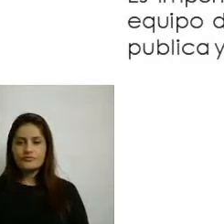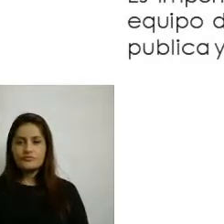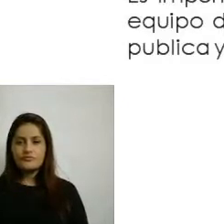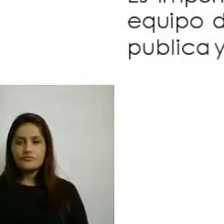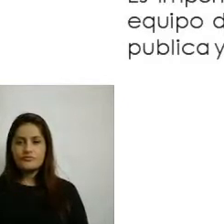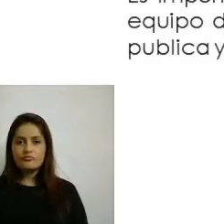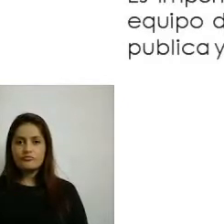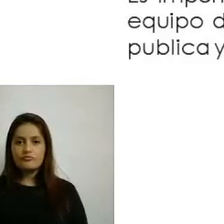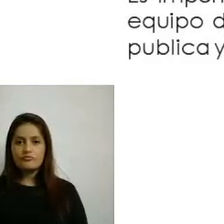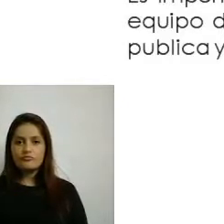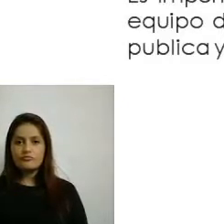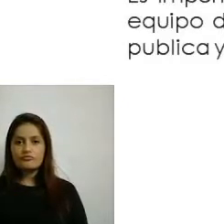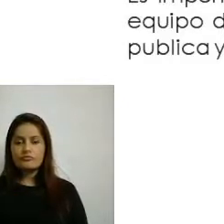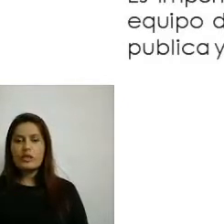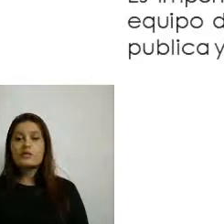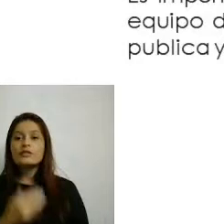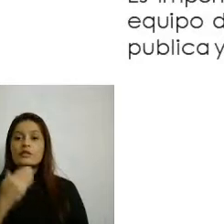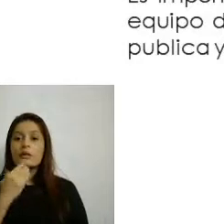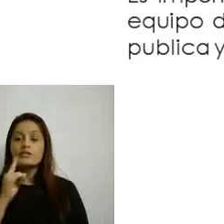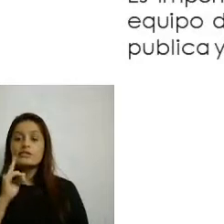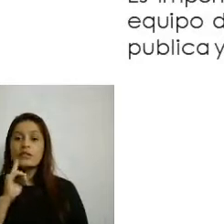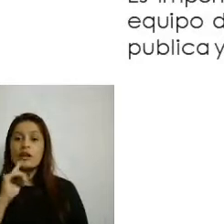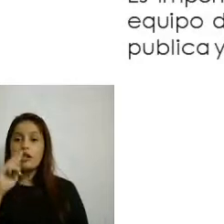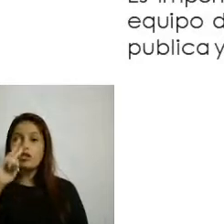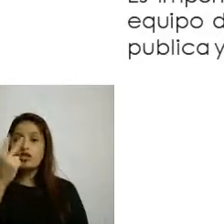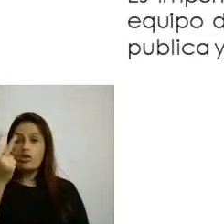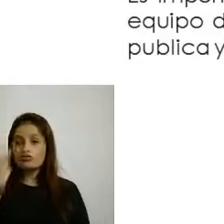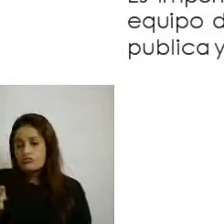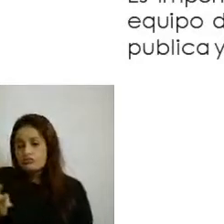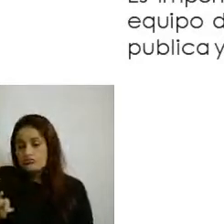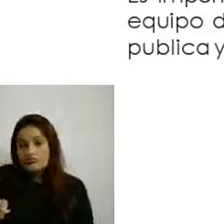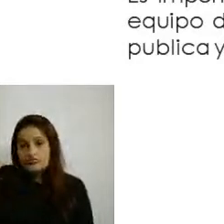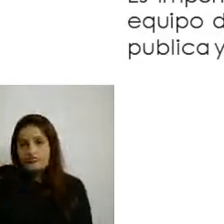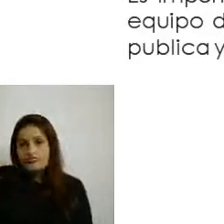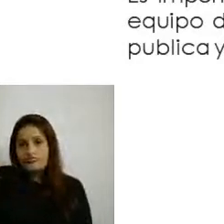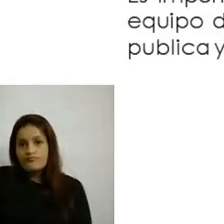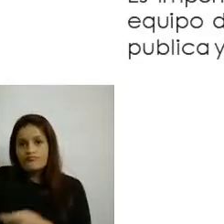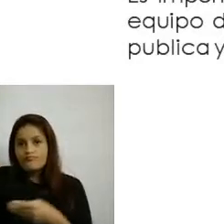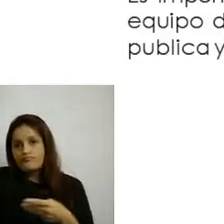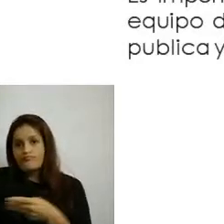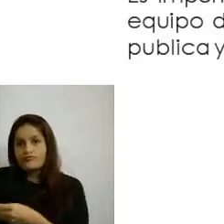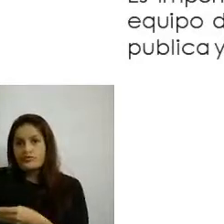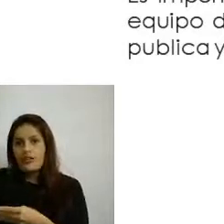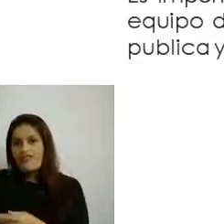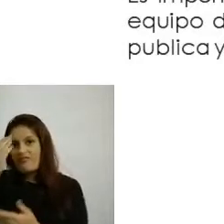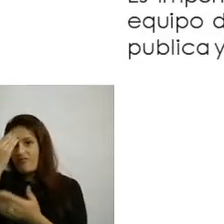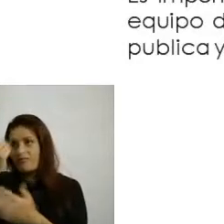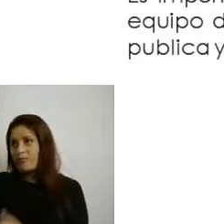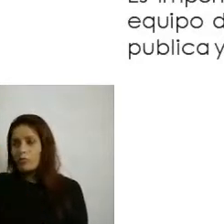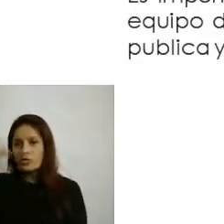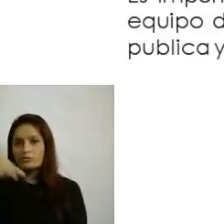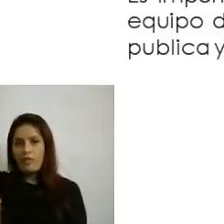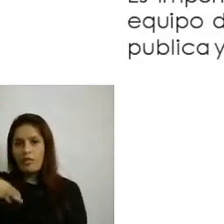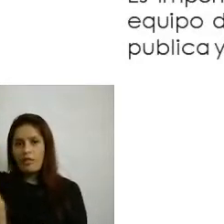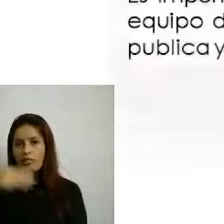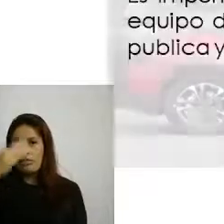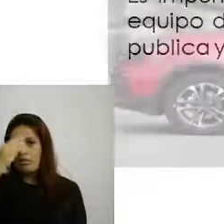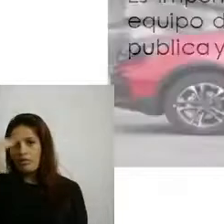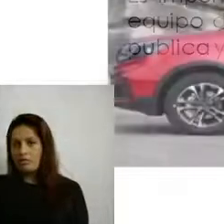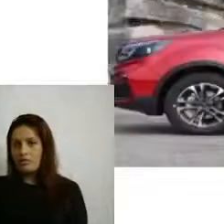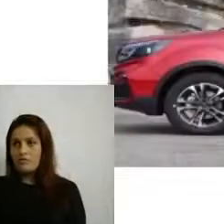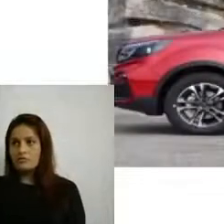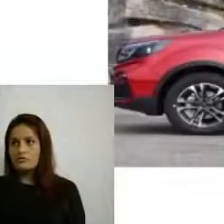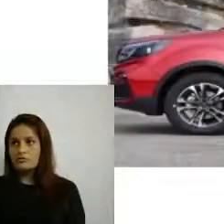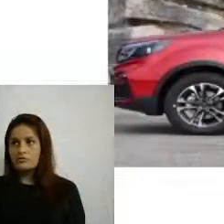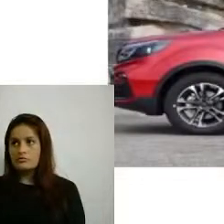instalación y puesta en marcha también va a incorporar dos cargadores eléctricos, los cuales uno se va a instalar en el frontis de la municipalidad, los